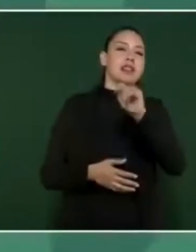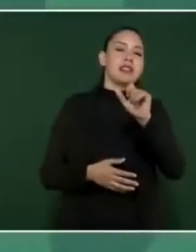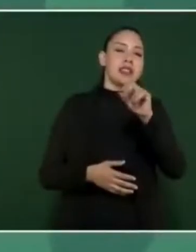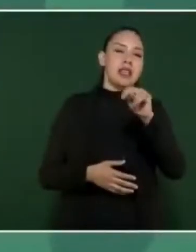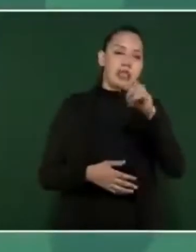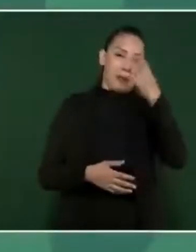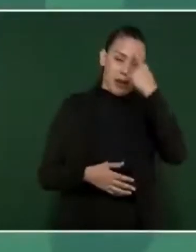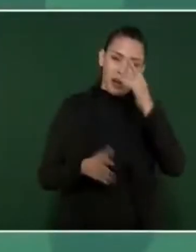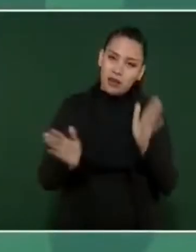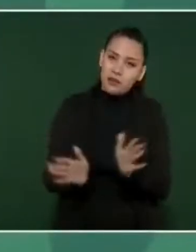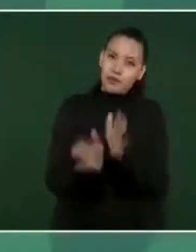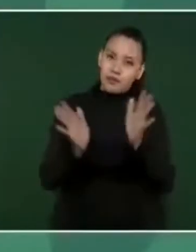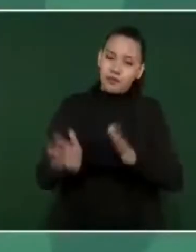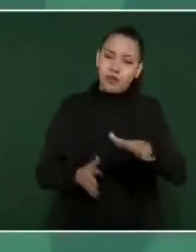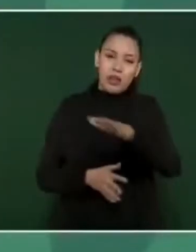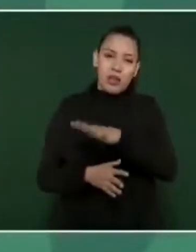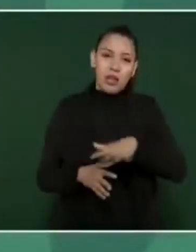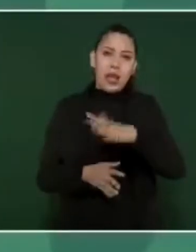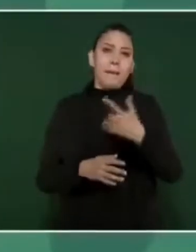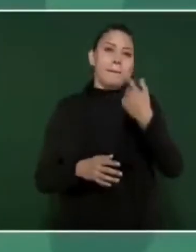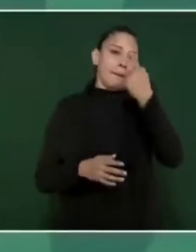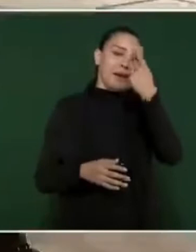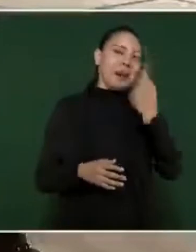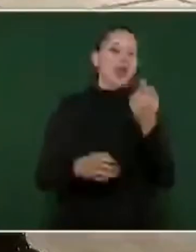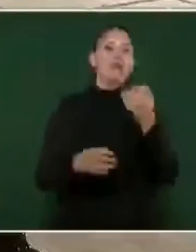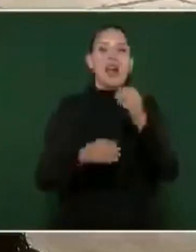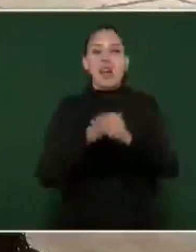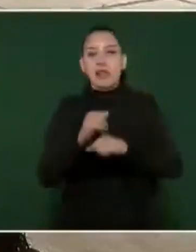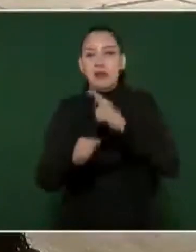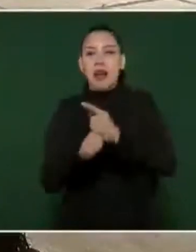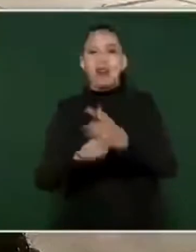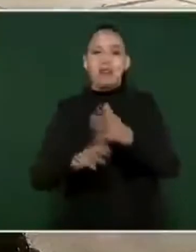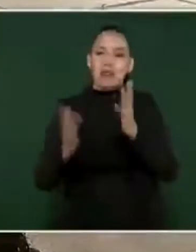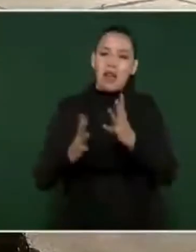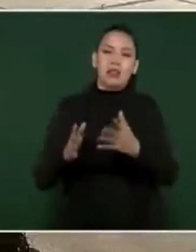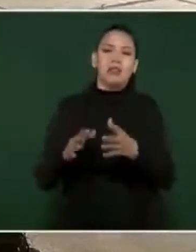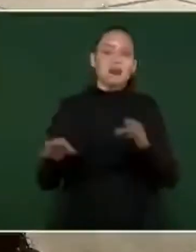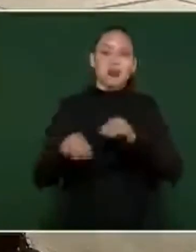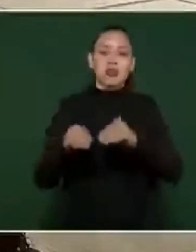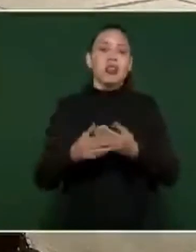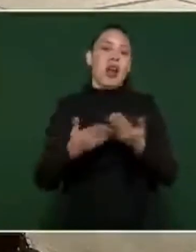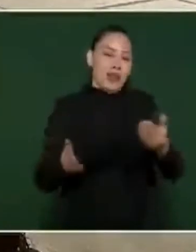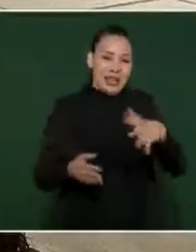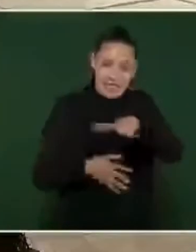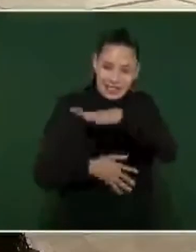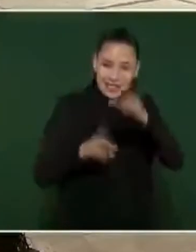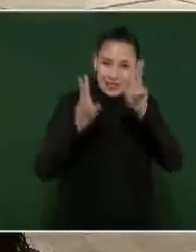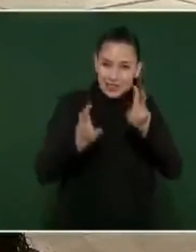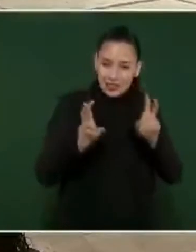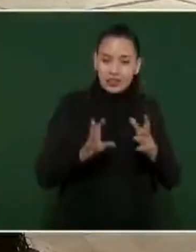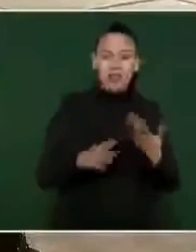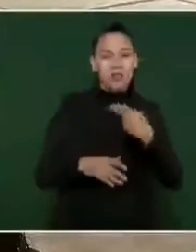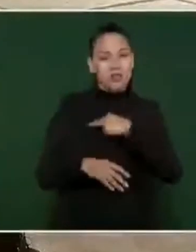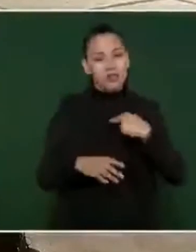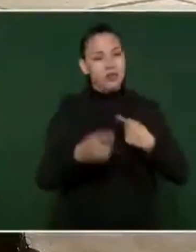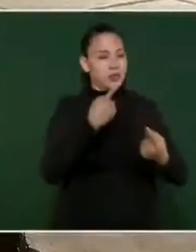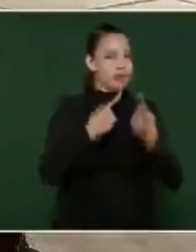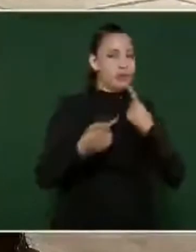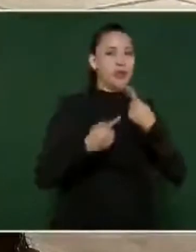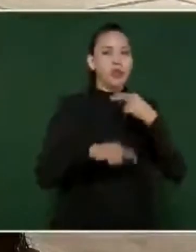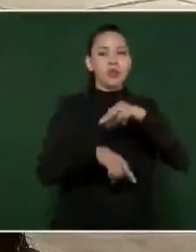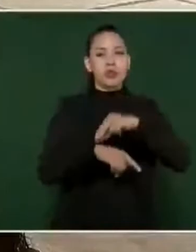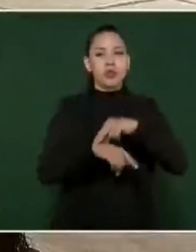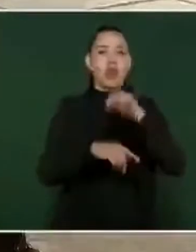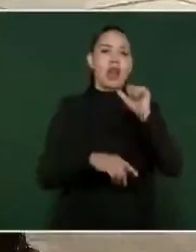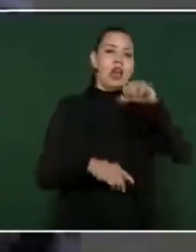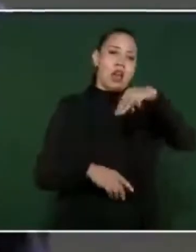doctor, que vamos nosotros a dejar iniciado, muchas cosas, tenemos aquí